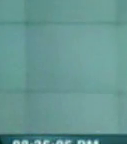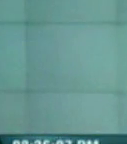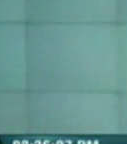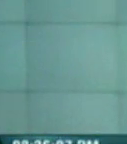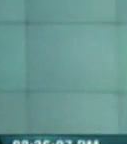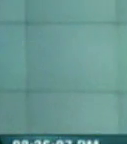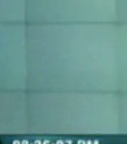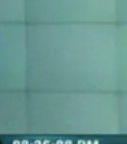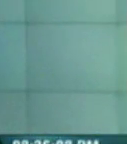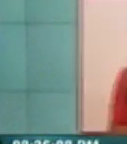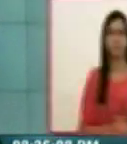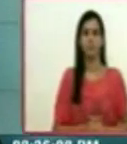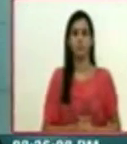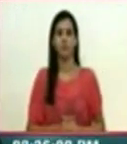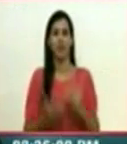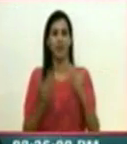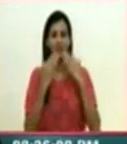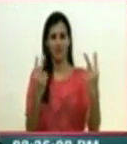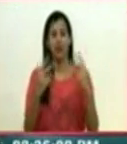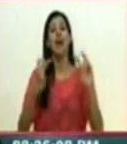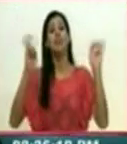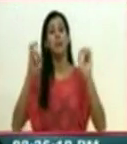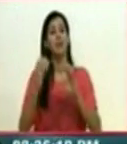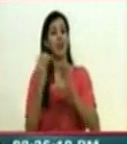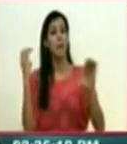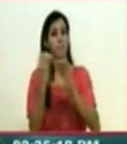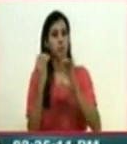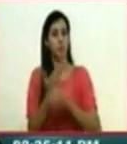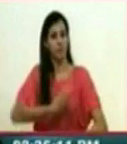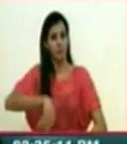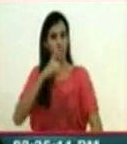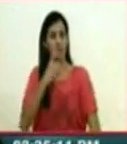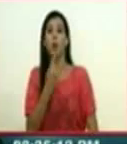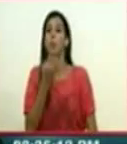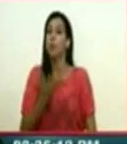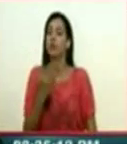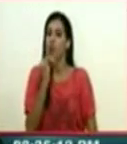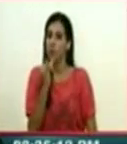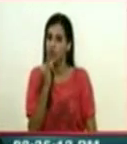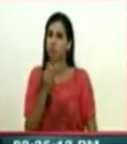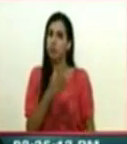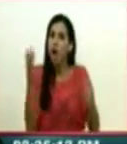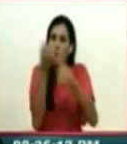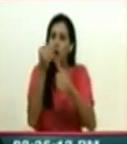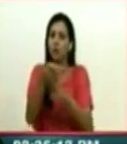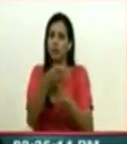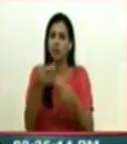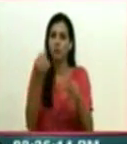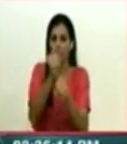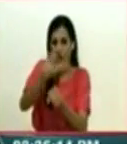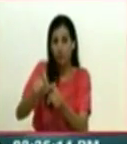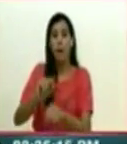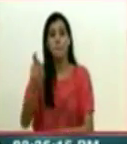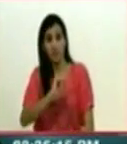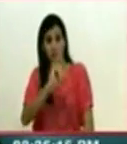Gracias por continuar con nosotros. En materia de transporte, el presidente Nicolás Maduro anunció importantes logros para los trabajadores del sector. Este mes de junio